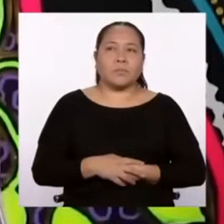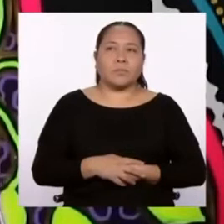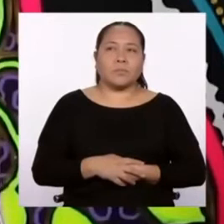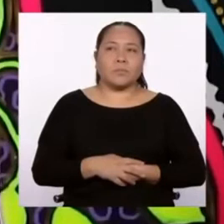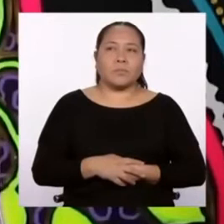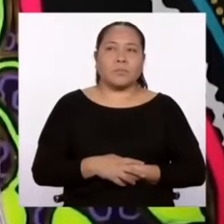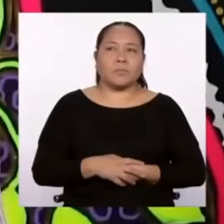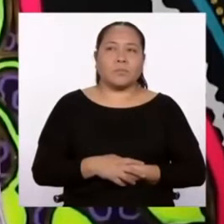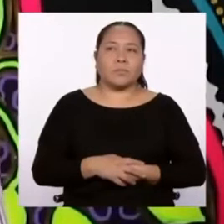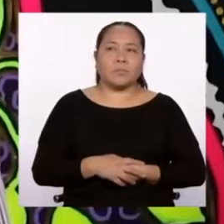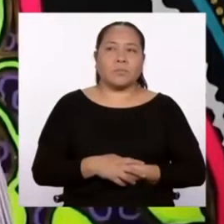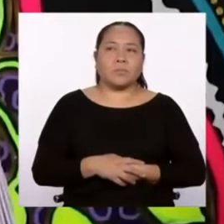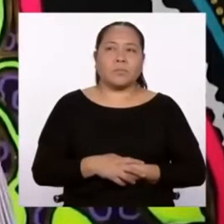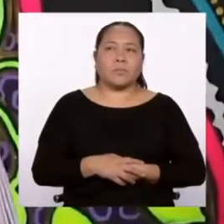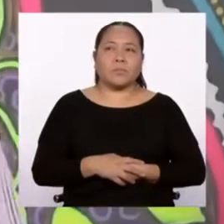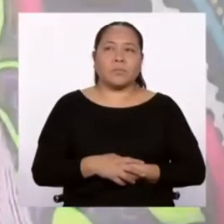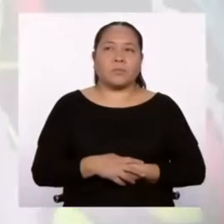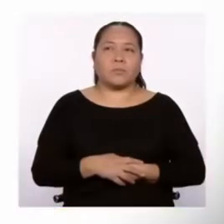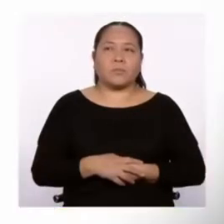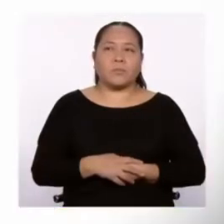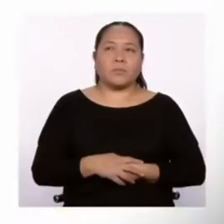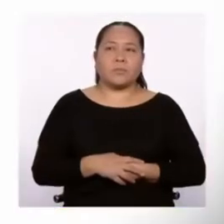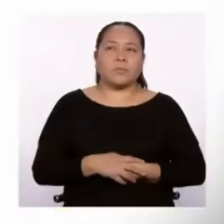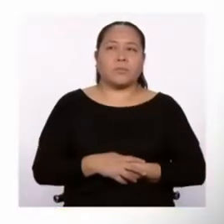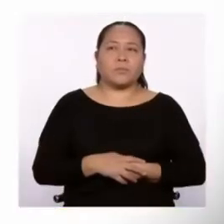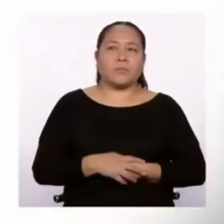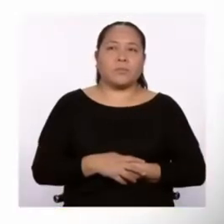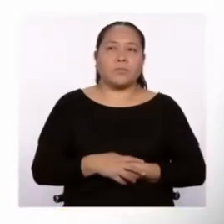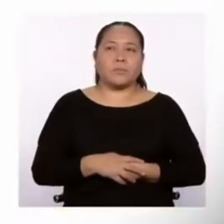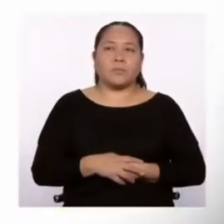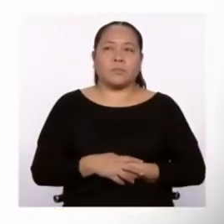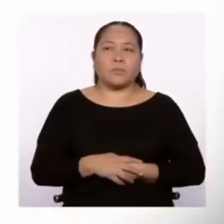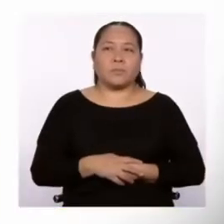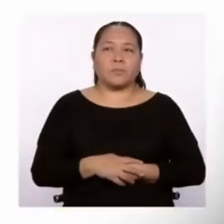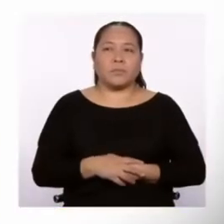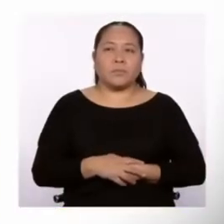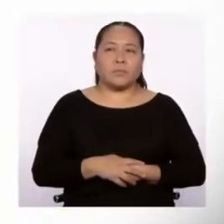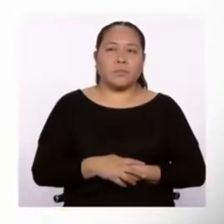Añanepe, 2019.